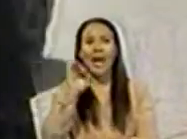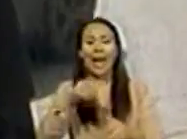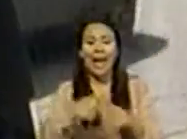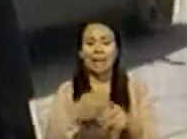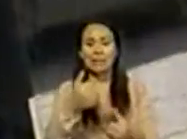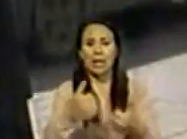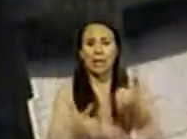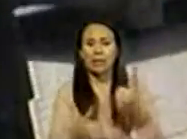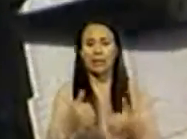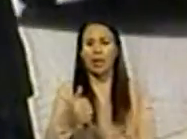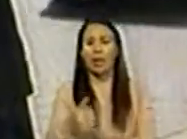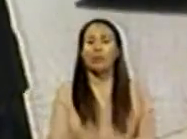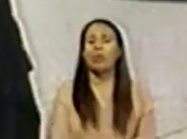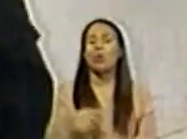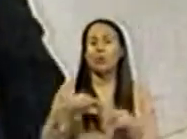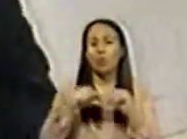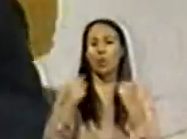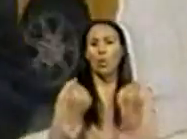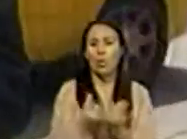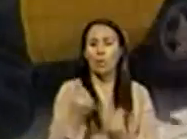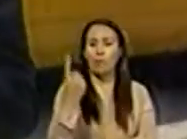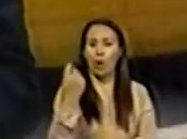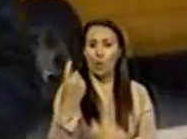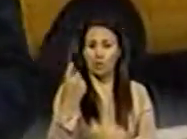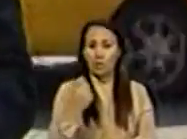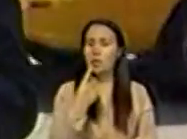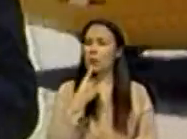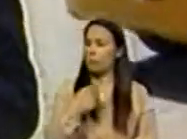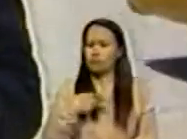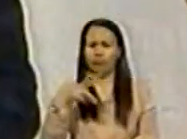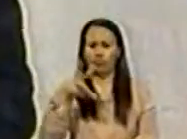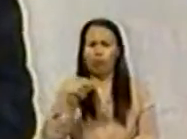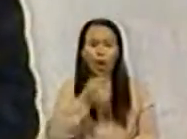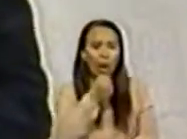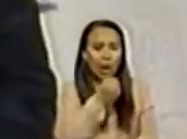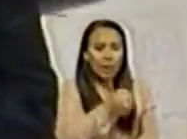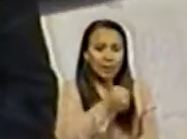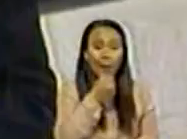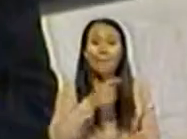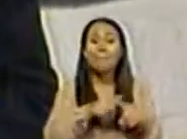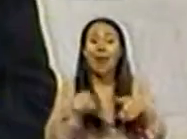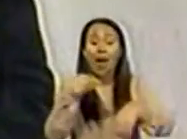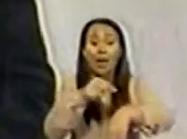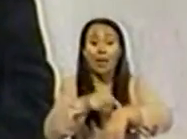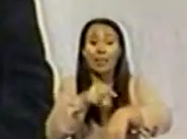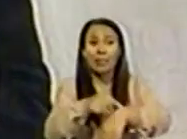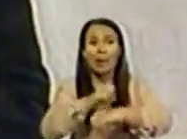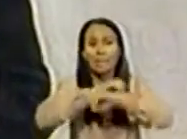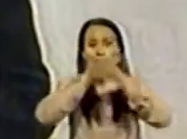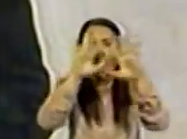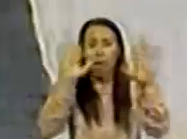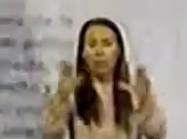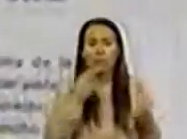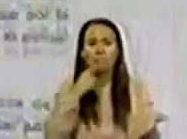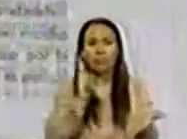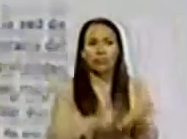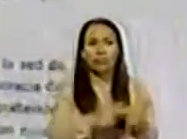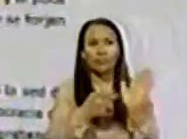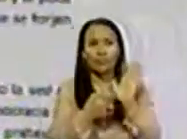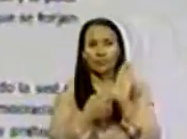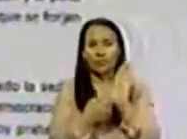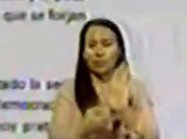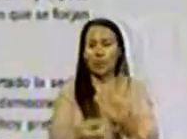Movimiento Justicia Social, lista 11, ha dicho que no va a dar entrevistas. Sin embargo, temprano emitió un comunicado. Mi